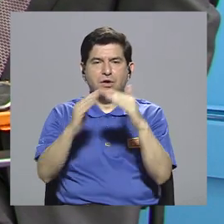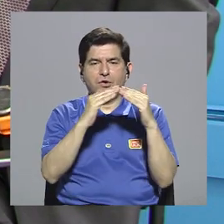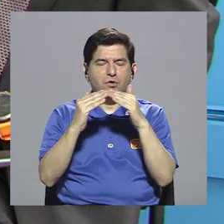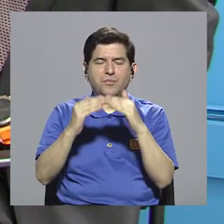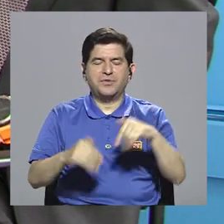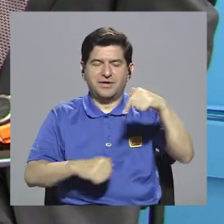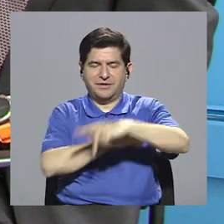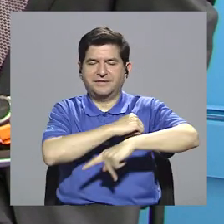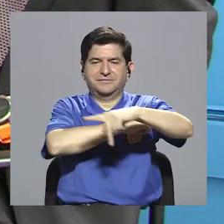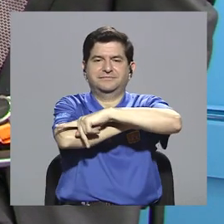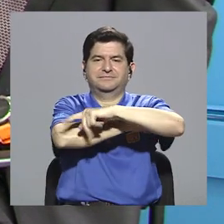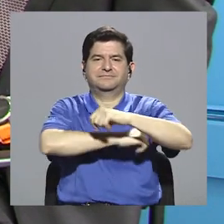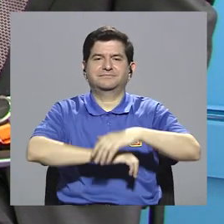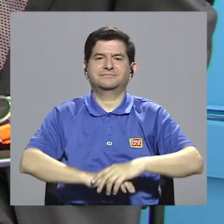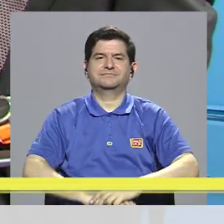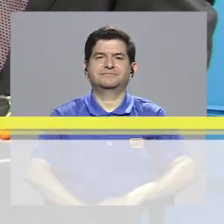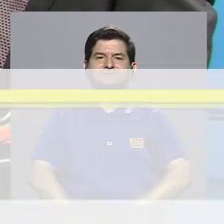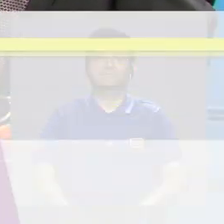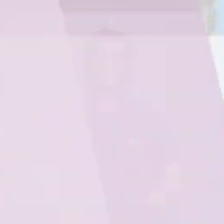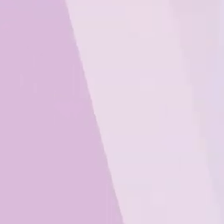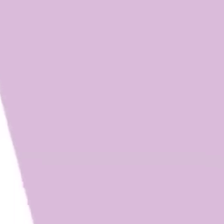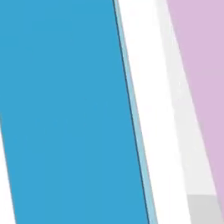comunidades de nuestro país